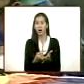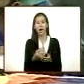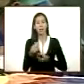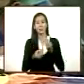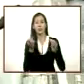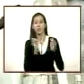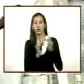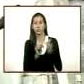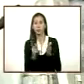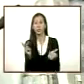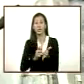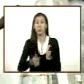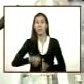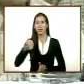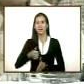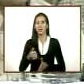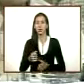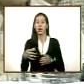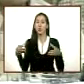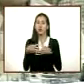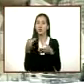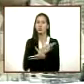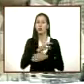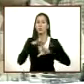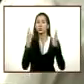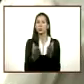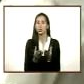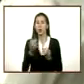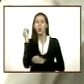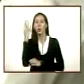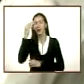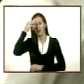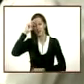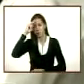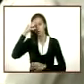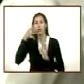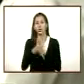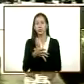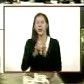participación de los movimientos sociales del mundo en la cumbre de Cancún sobre el cambio climático. A finales de